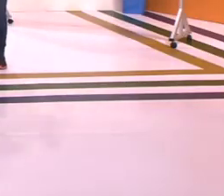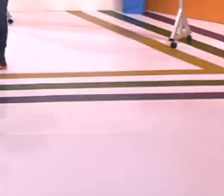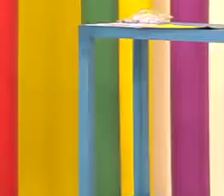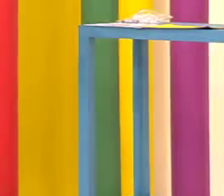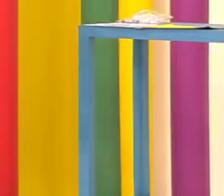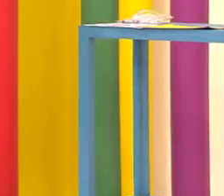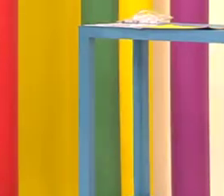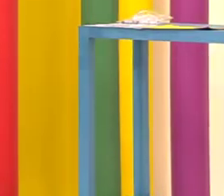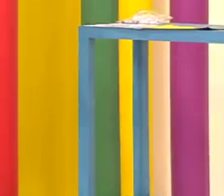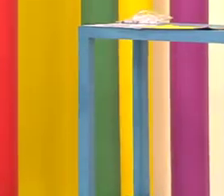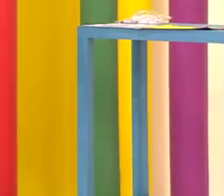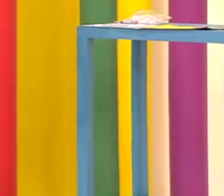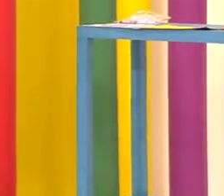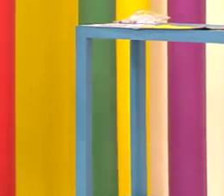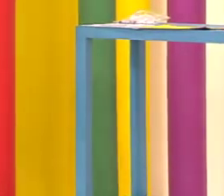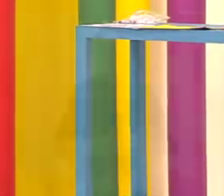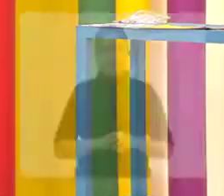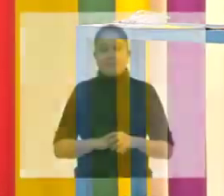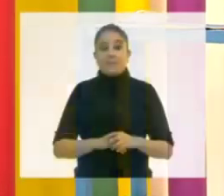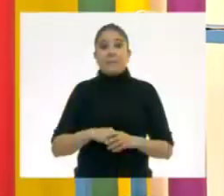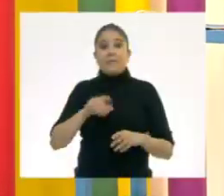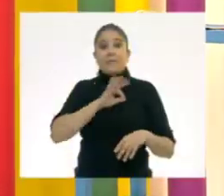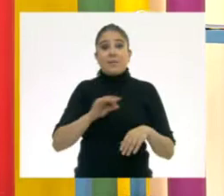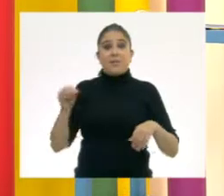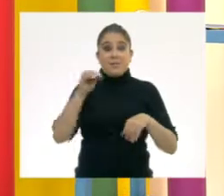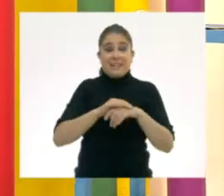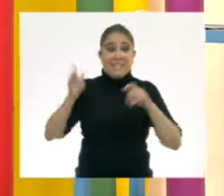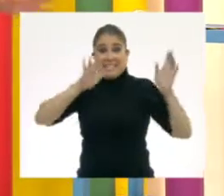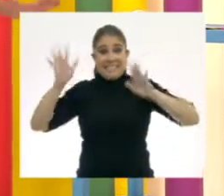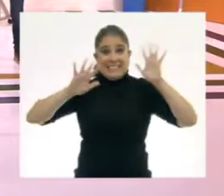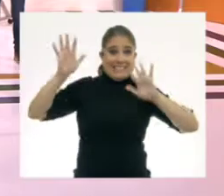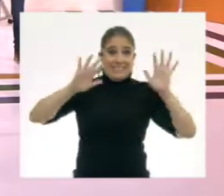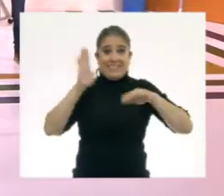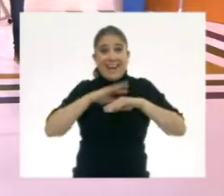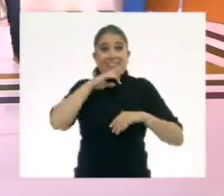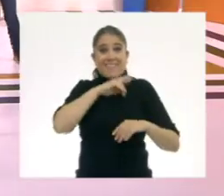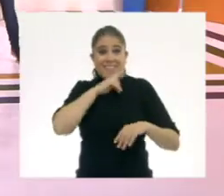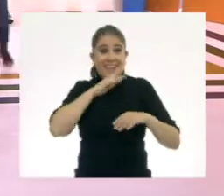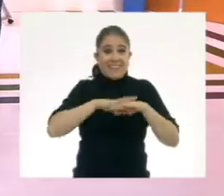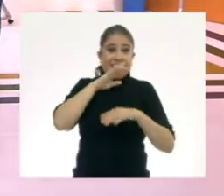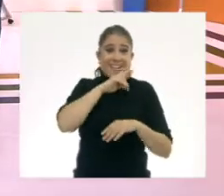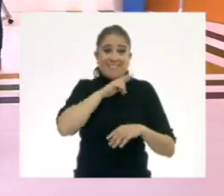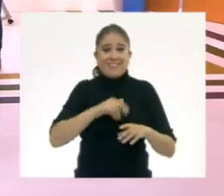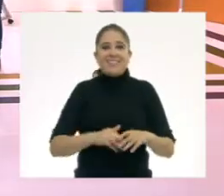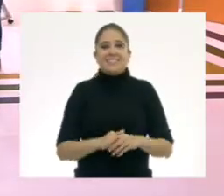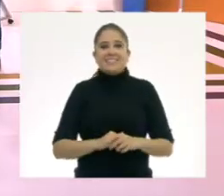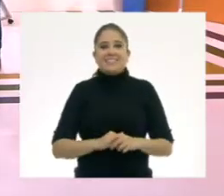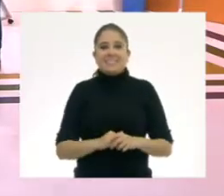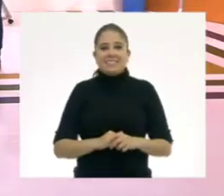Sí. Y le podemos poner ahí. Más rápido, más rápido.